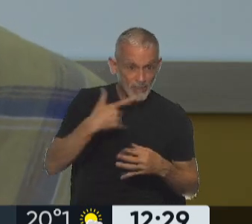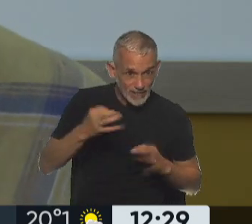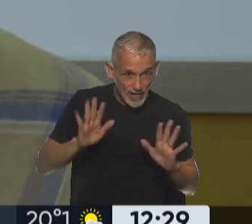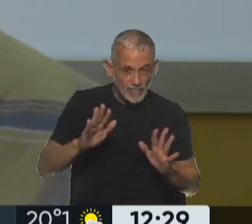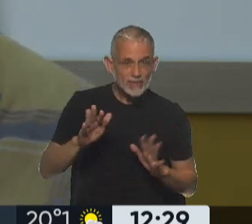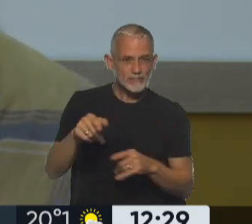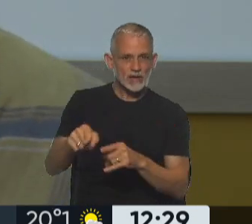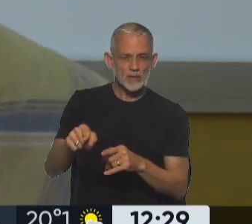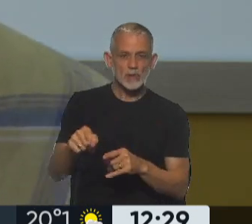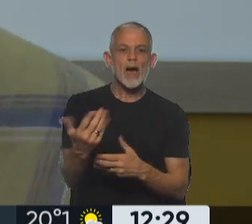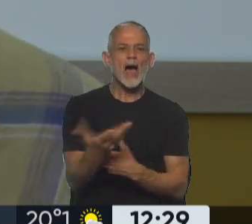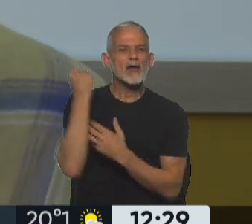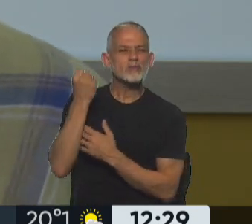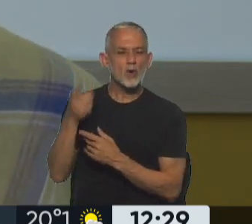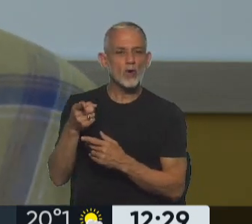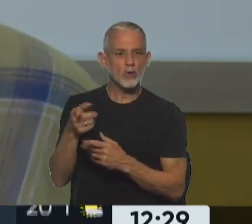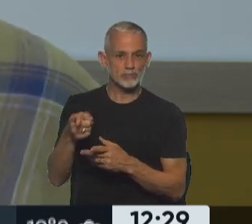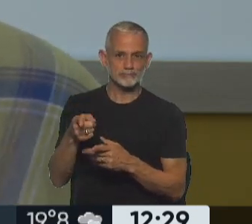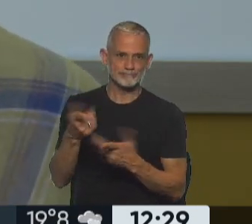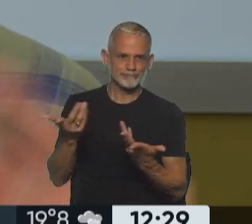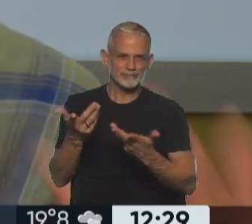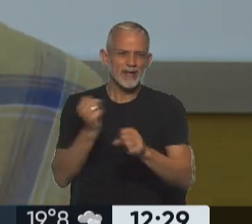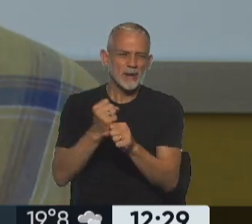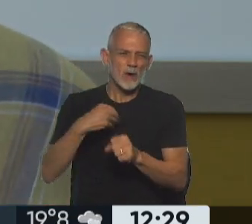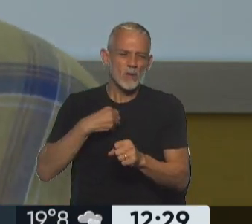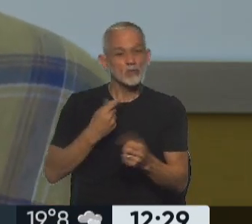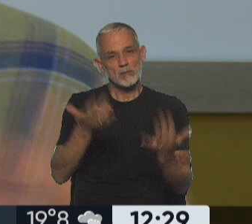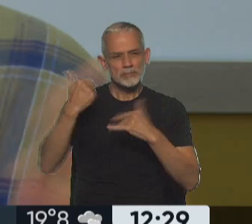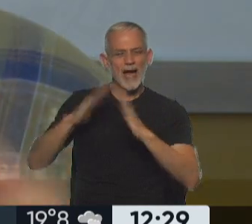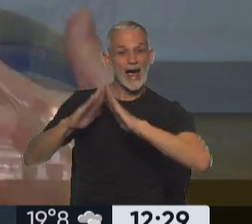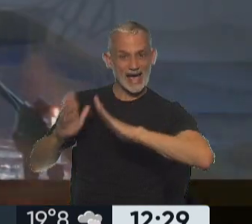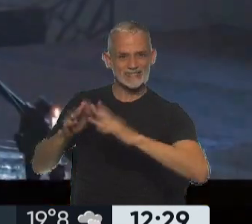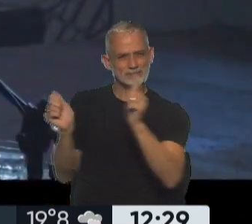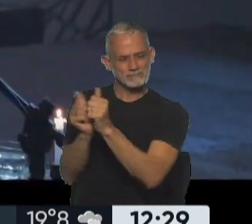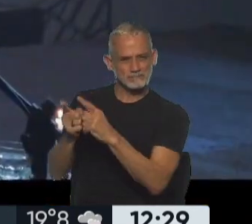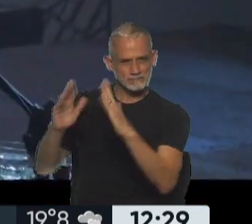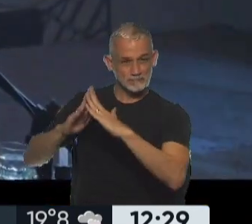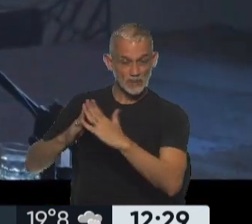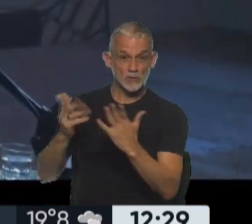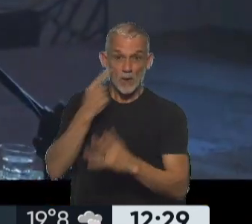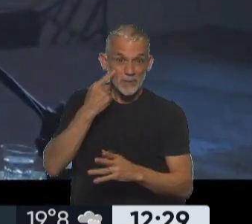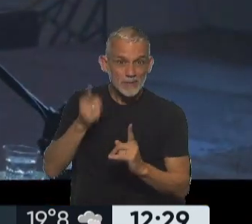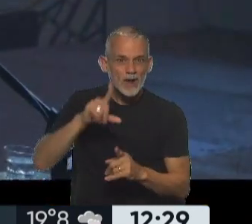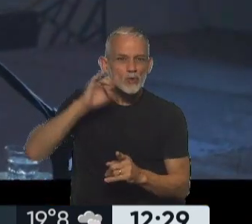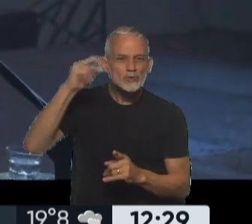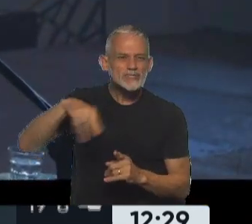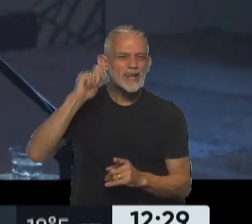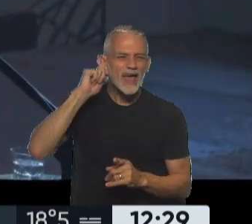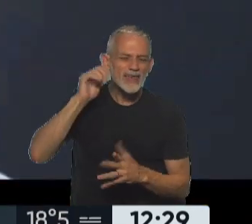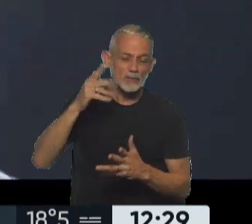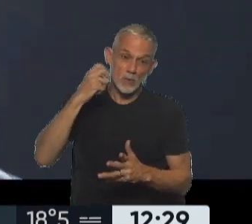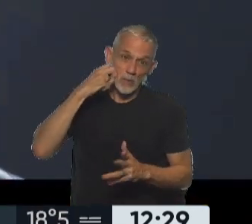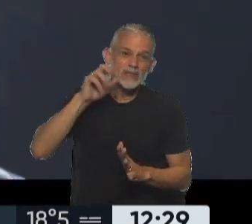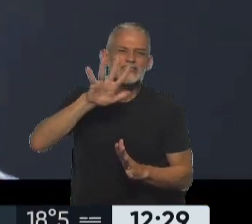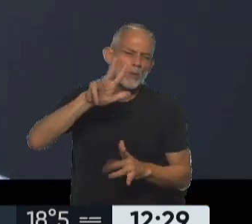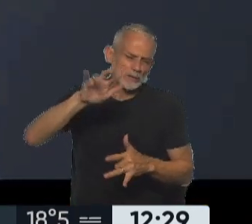Víctor Jara adoptó a este niño en unos trabajos voluntarios, se lo llevó a su casa. Bueno, en fin, todavía vive Luchín, no es ni tan viejo, 50 y